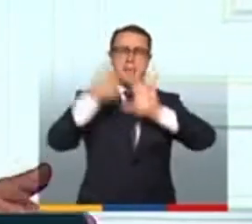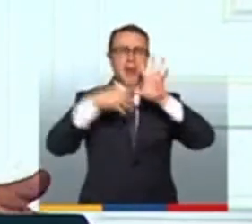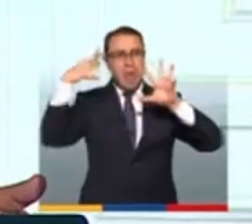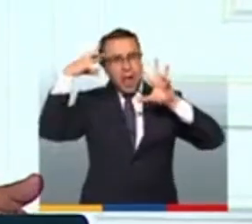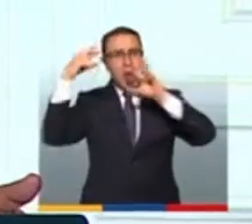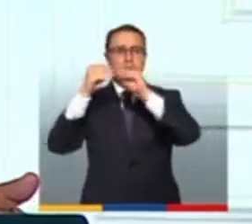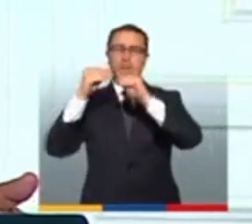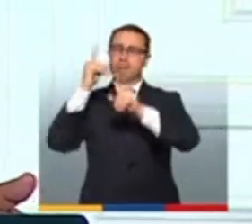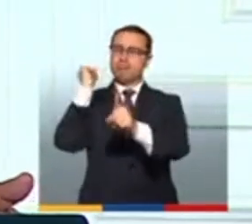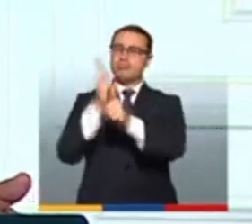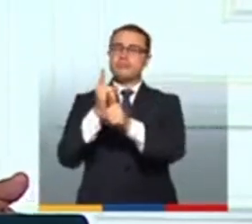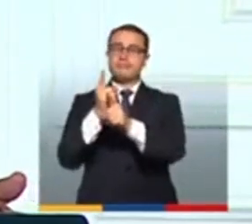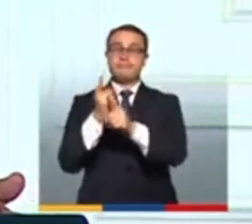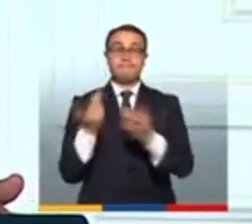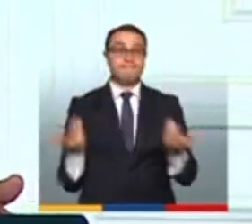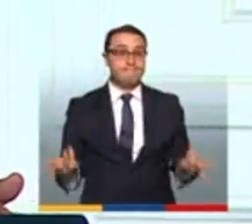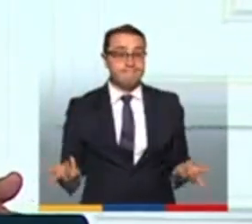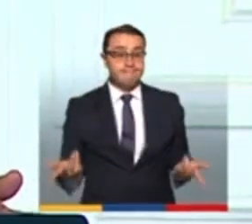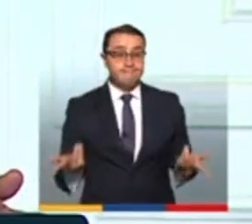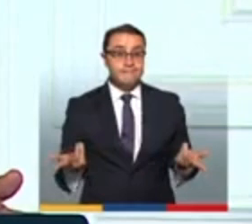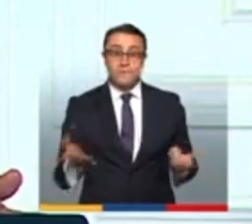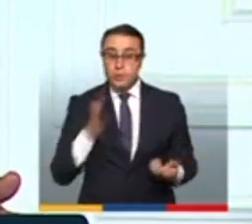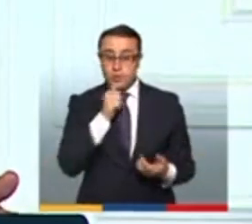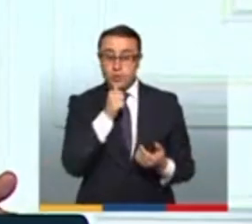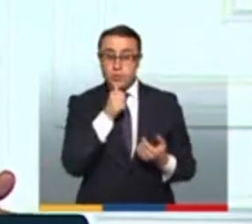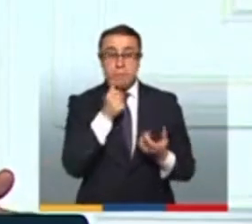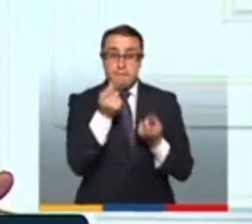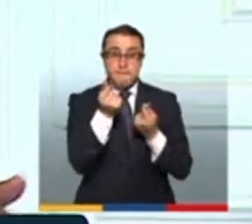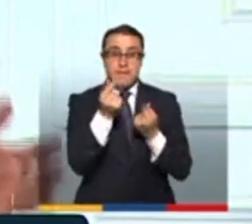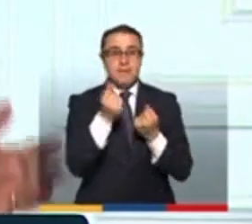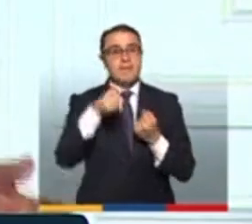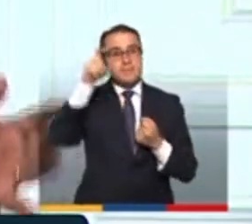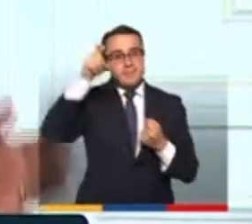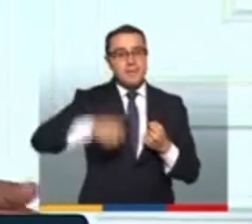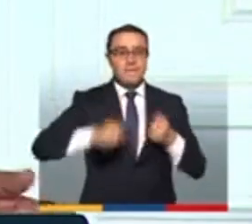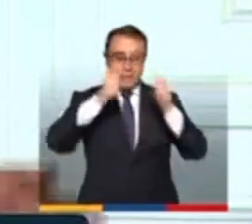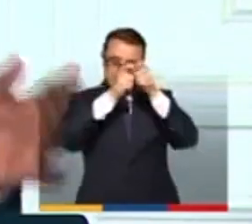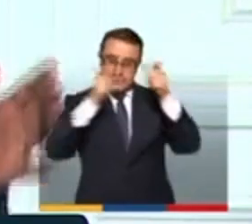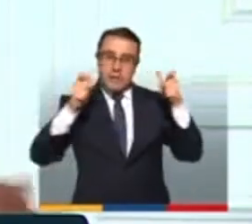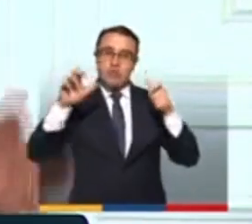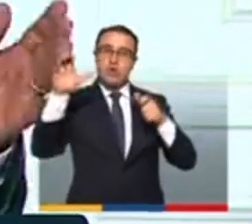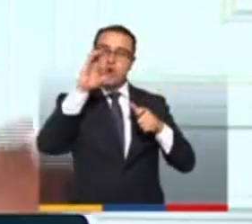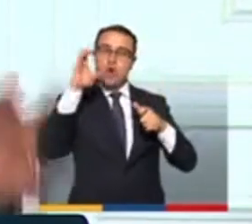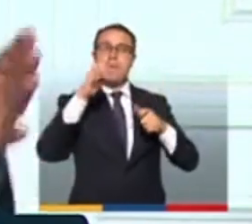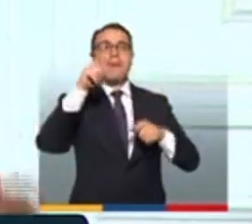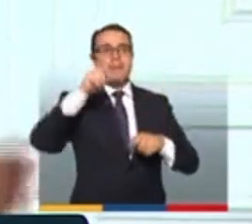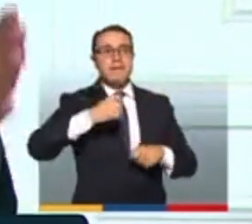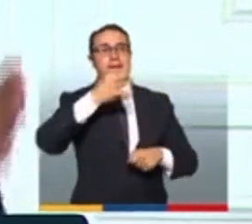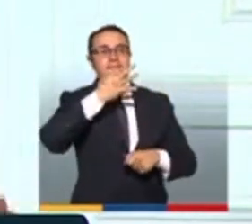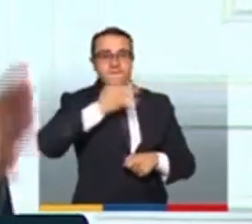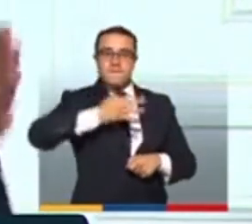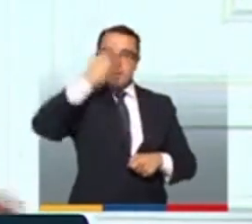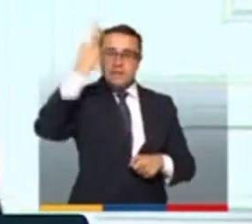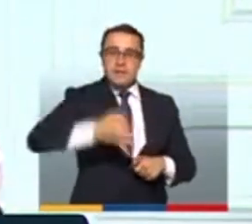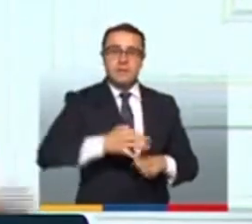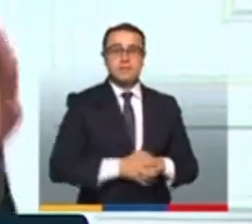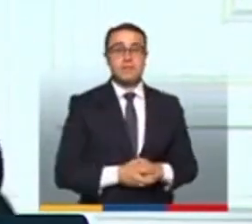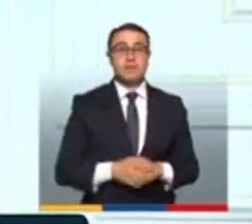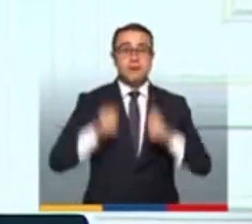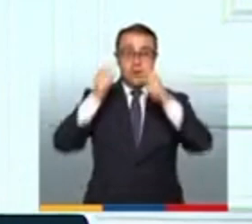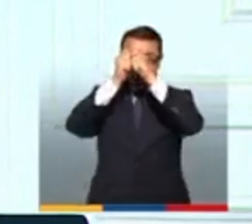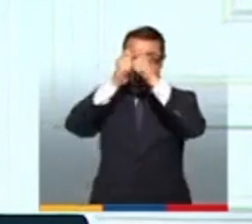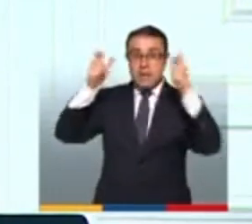no está, entonces deberían decir la verdad. El Estado colombiano ha decidido no cumplir los acuerdos de paz con la